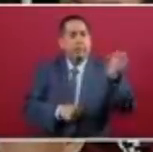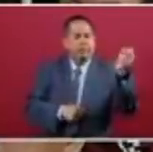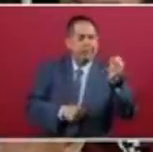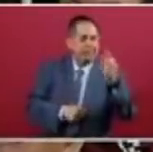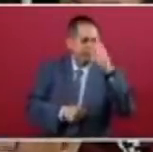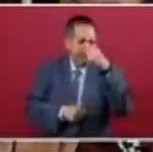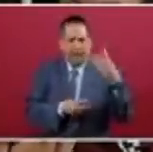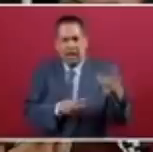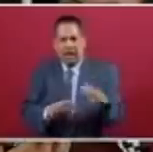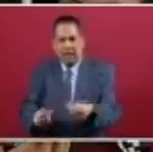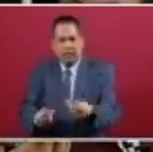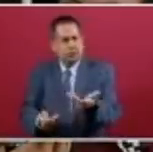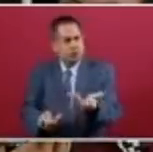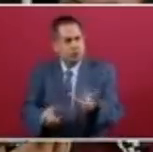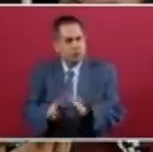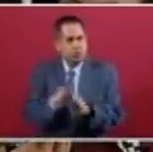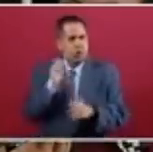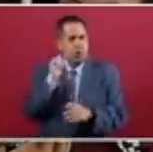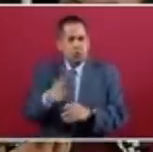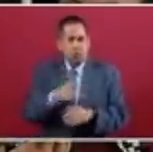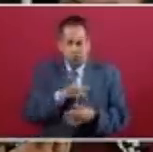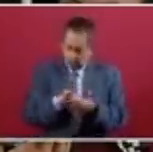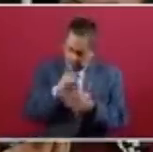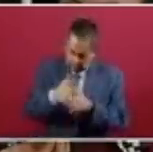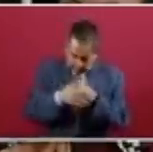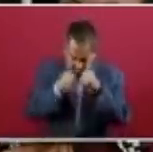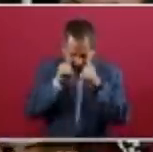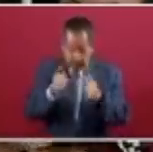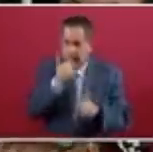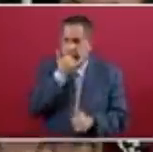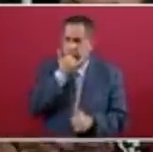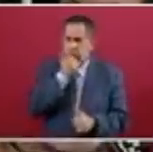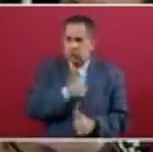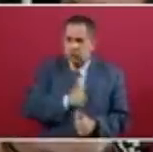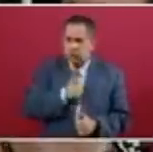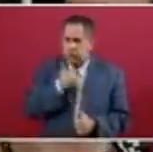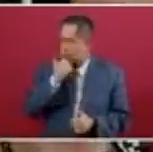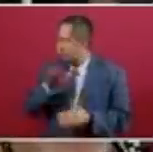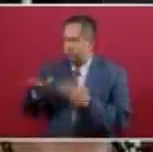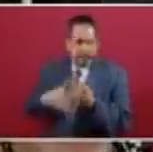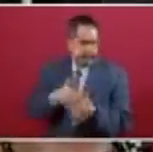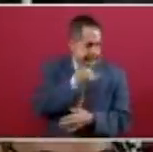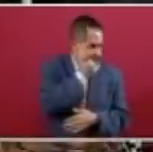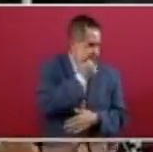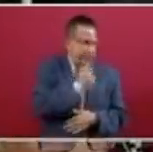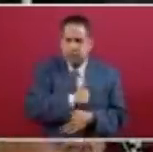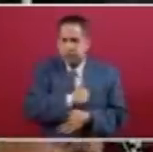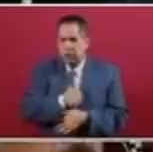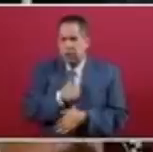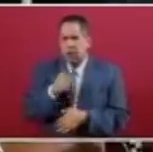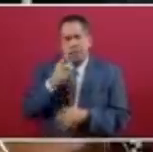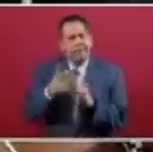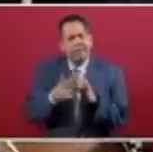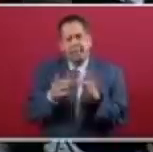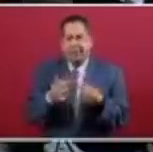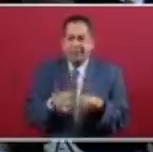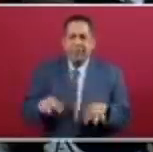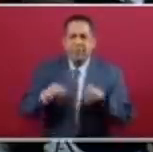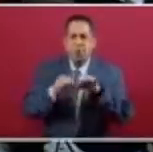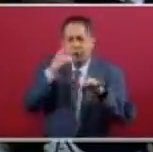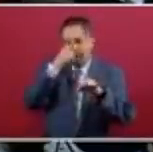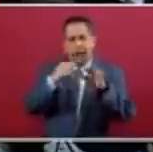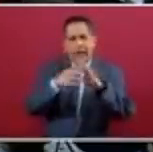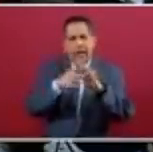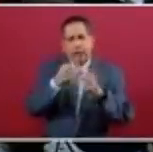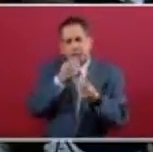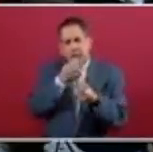de gasto de envío. Y yo le agradezco mucho su atención. Discúlpeme, compañeros, discúlpeme la señorita Noemí, pero me era muy importante que esto